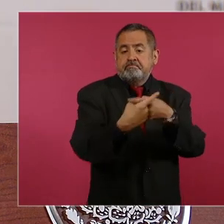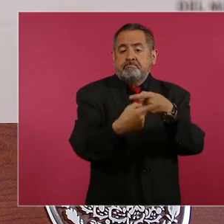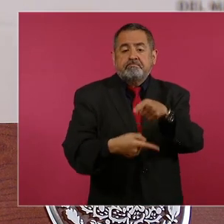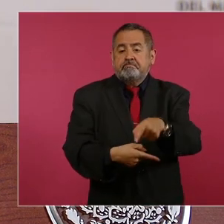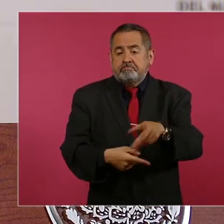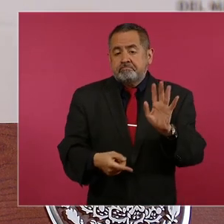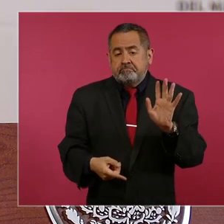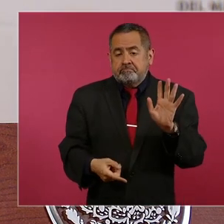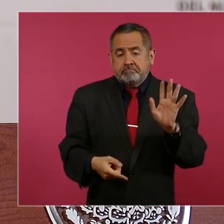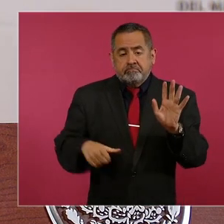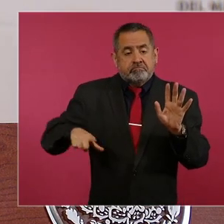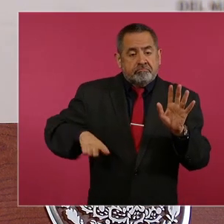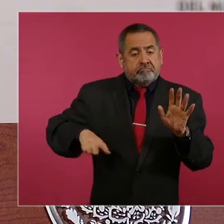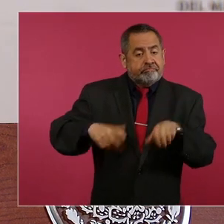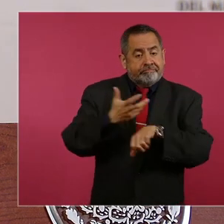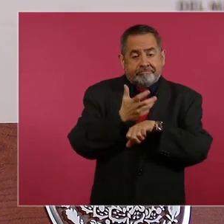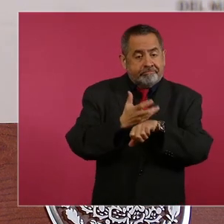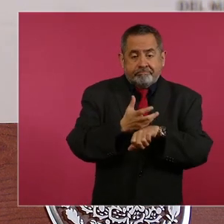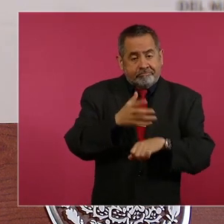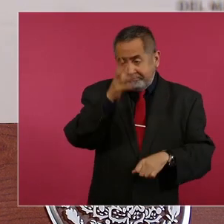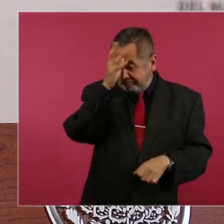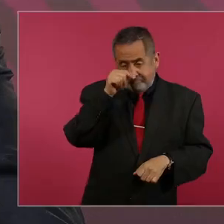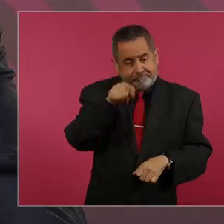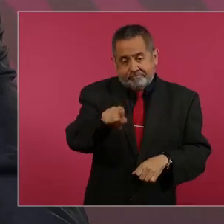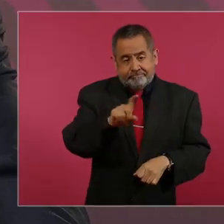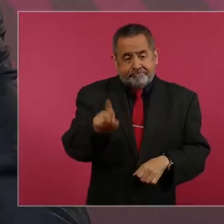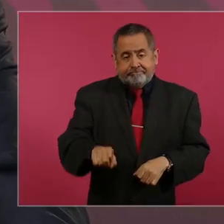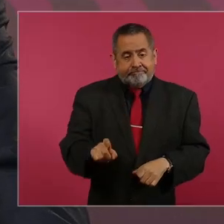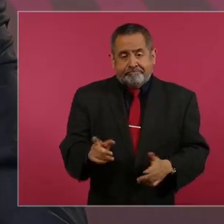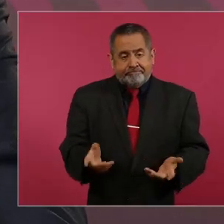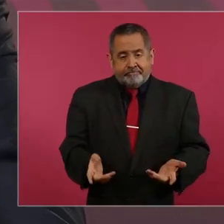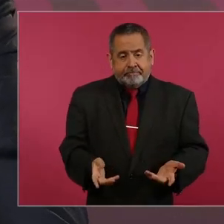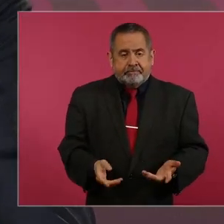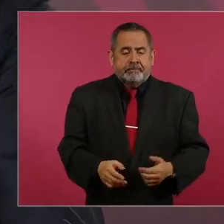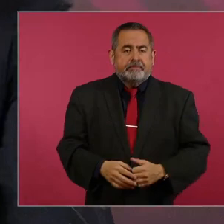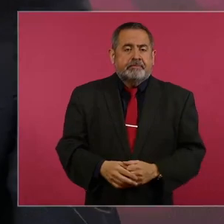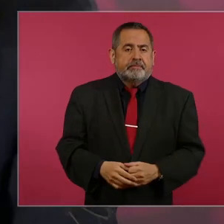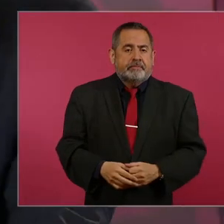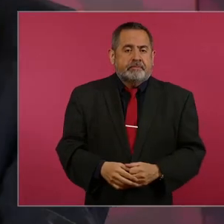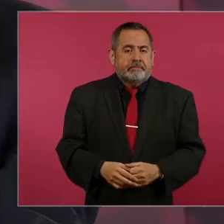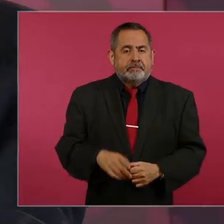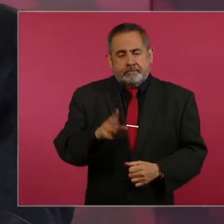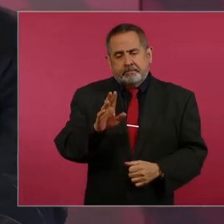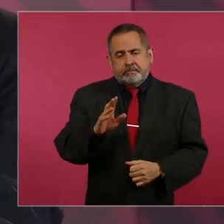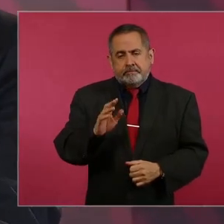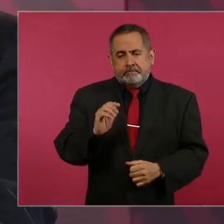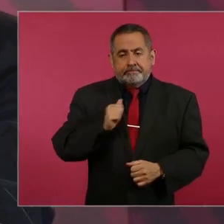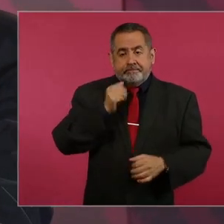no queremos adelantar